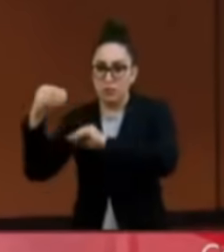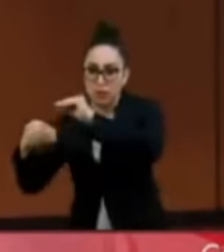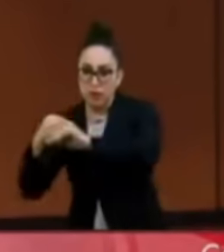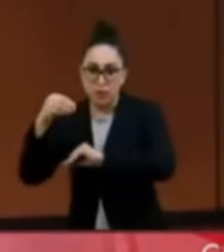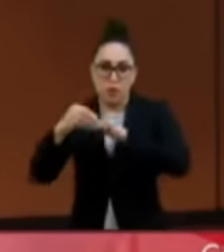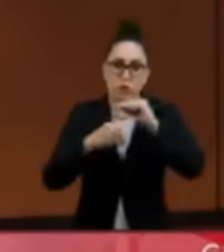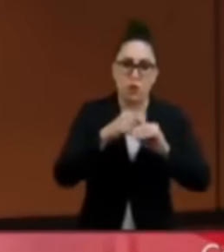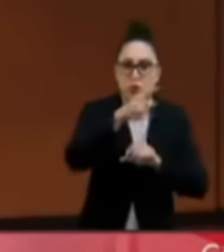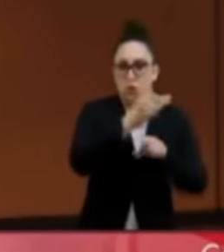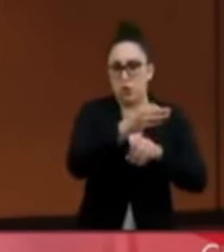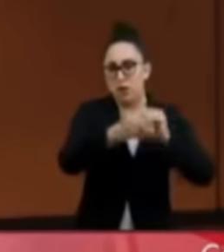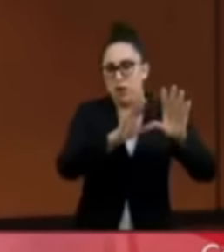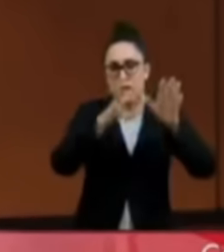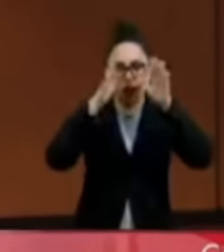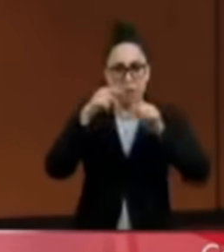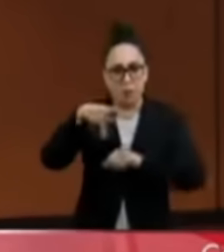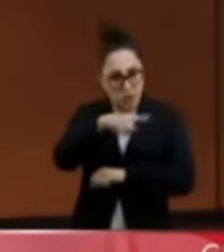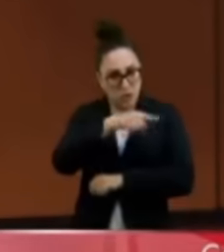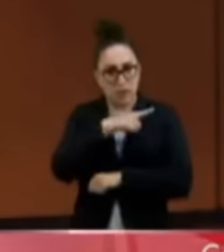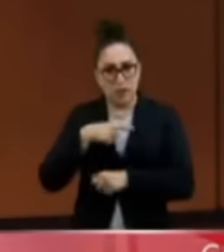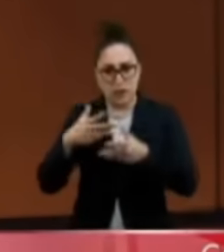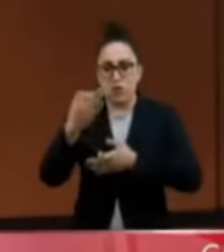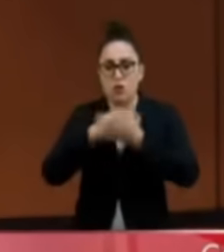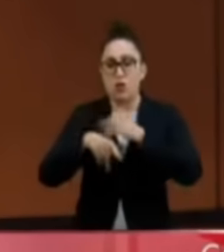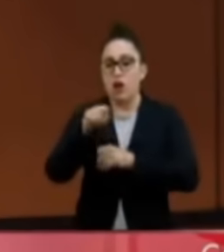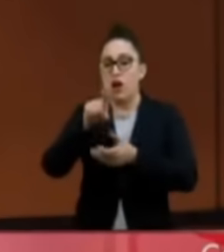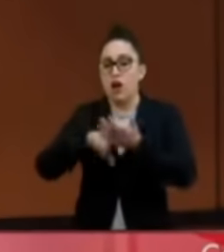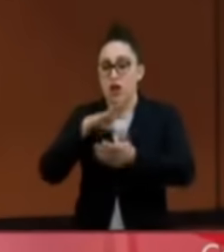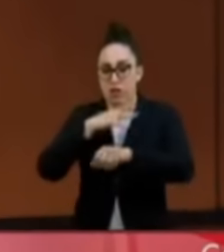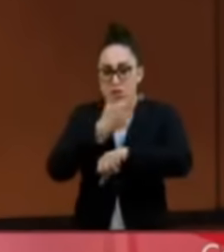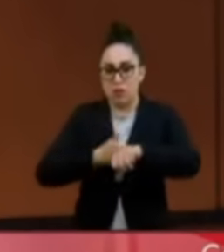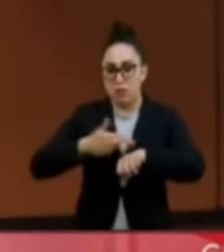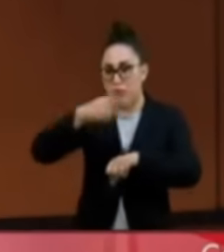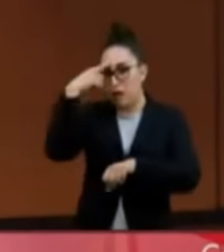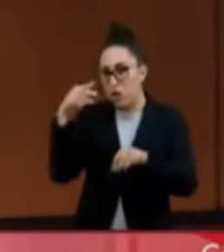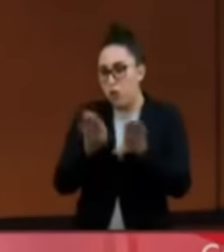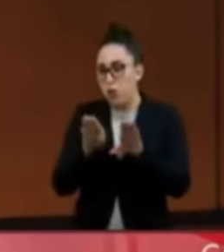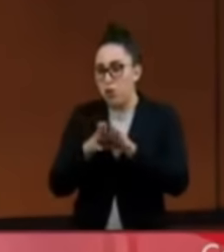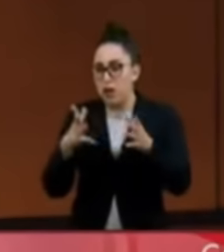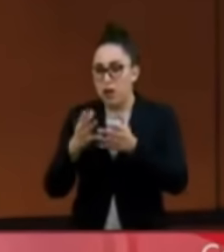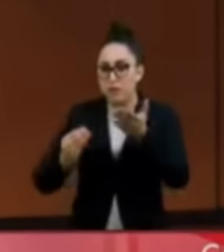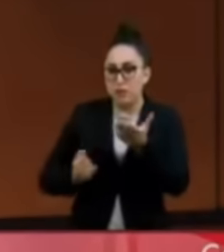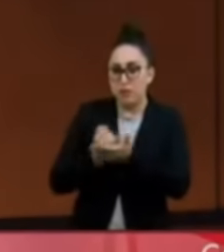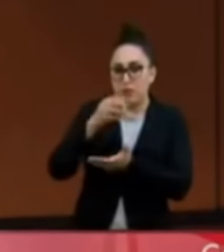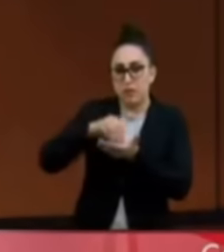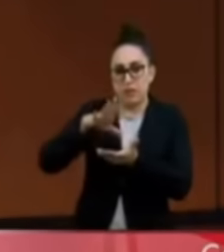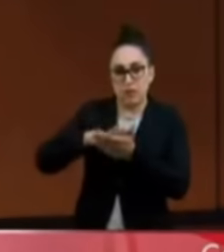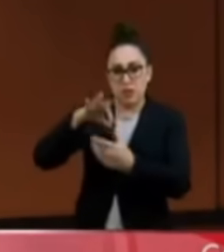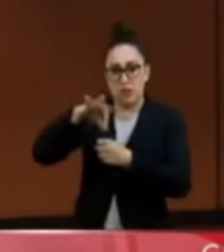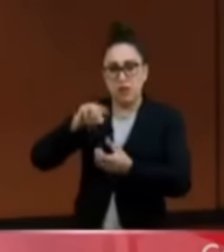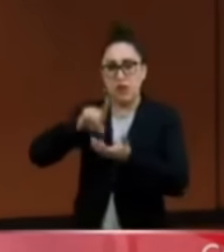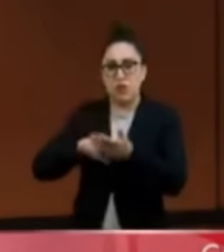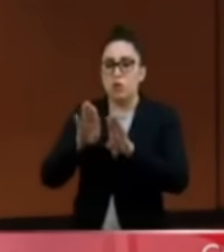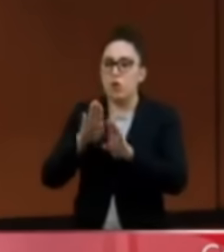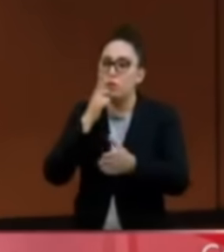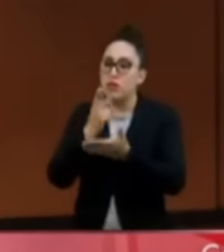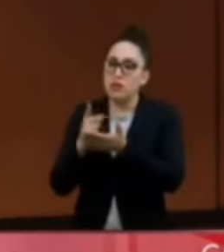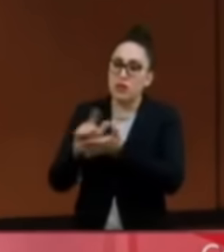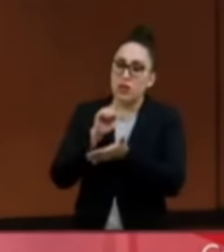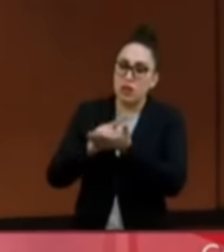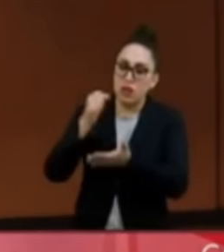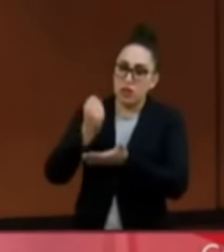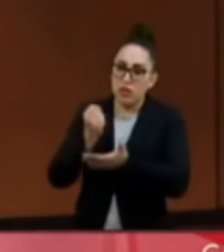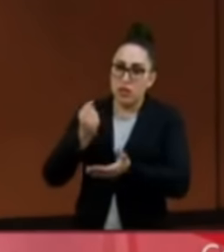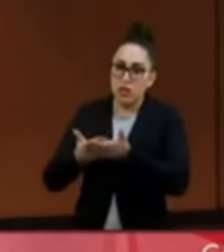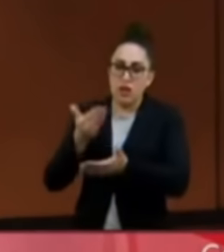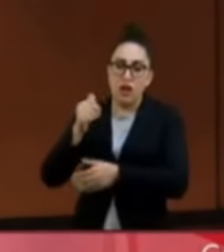haciendo, establece ahora el procedimiento para realizar la elección conforme a las bases legales de las leyes que aprobamos y se